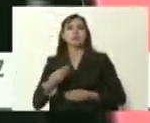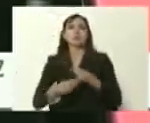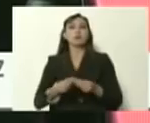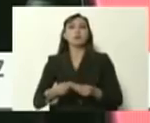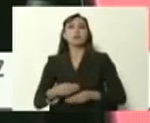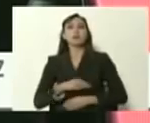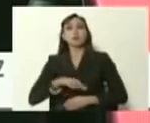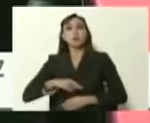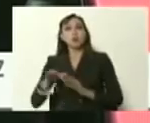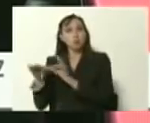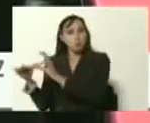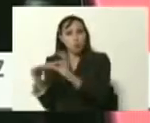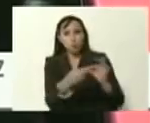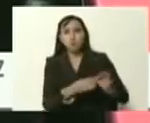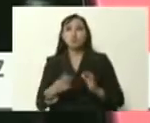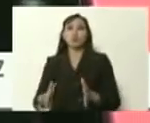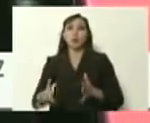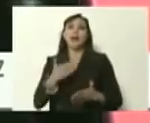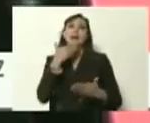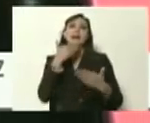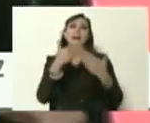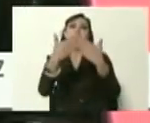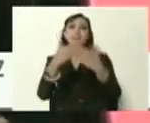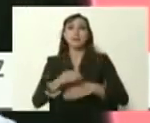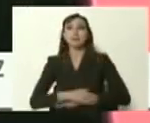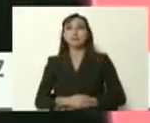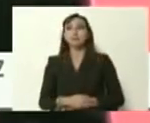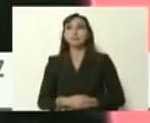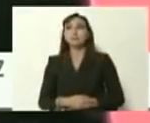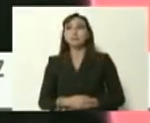podemos lograrlo. Muchas gracias.